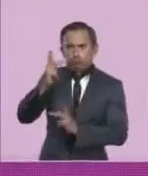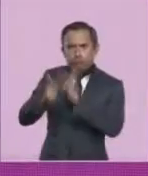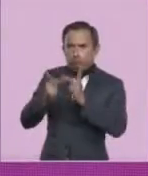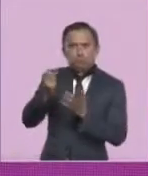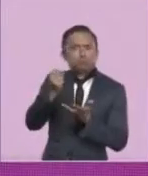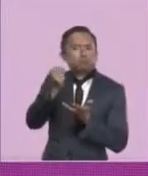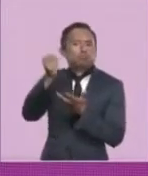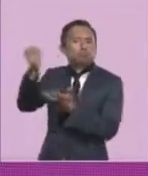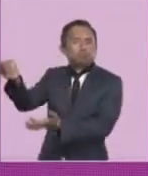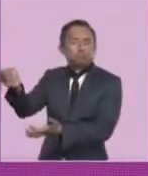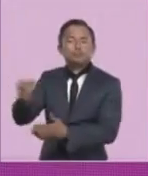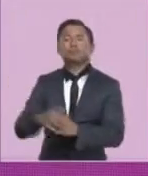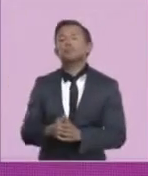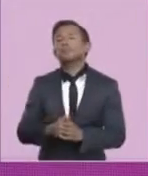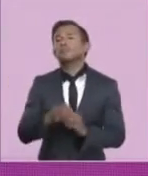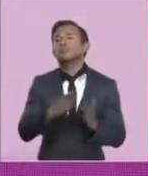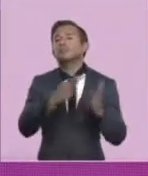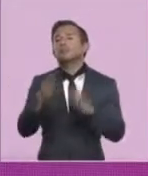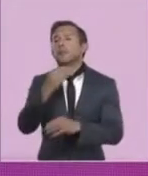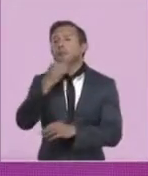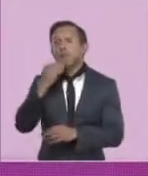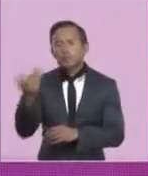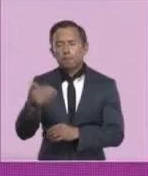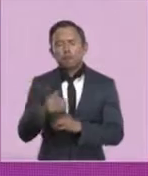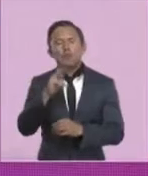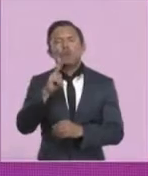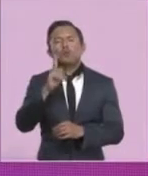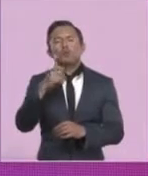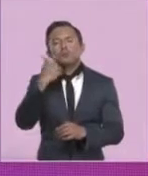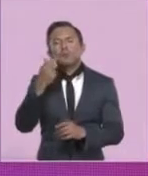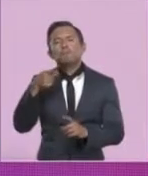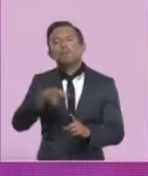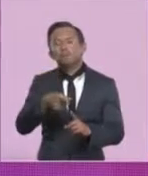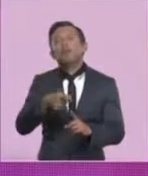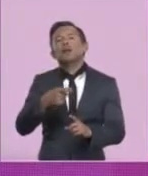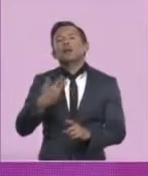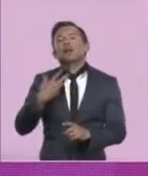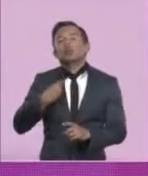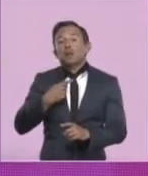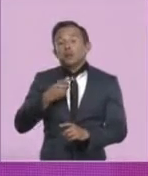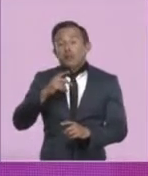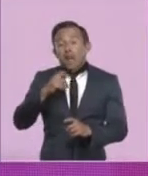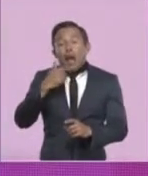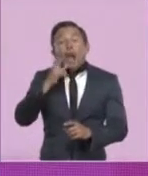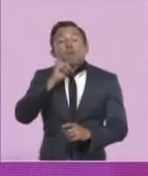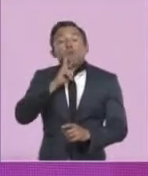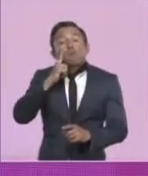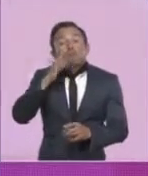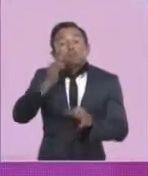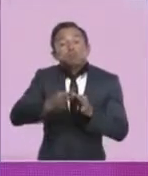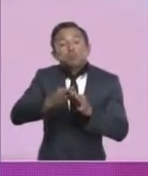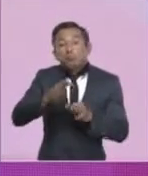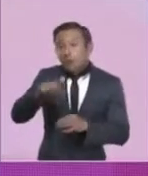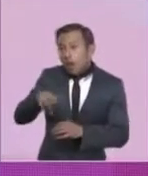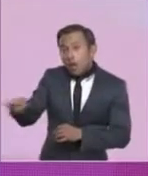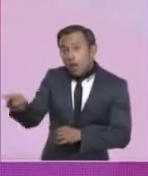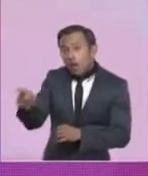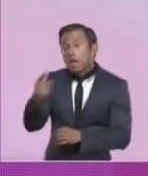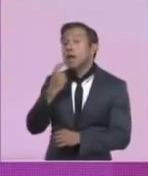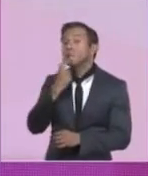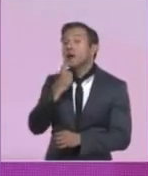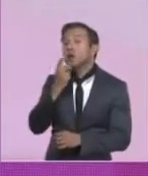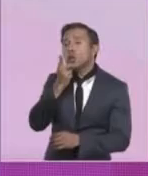El candidato priista José Antonio Meade propuso la creación de un código penal único, así como una nueva agencia de